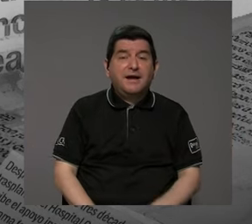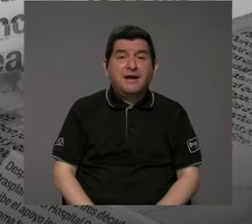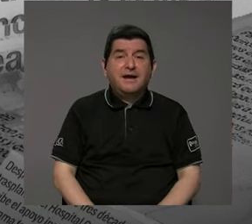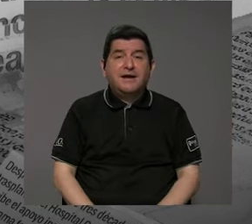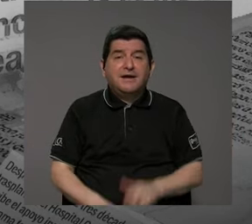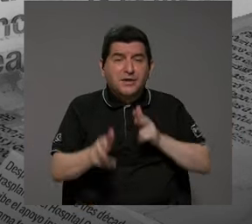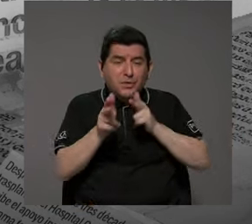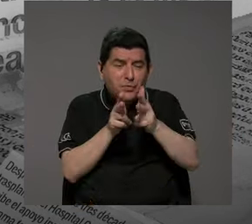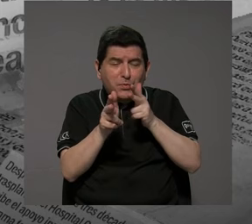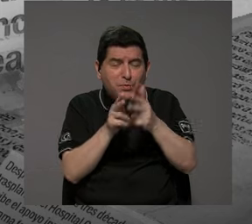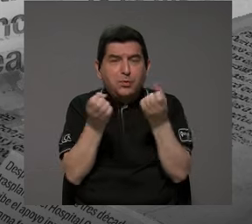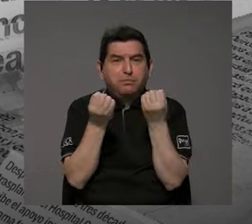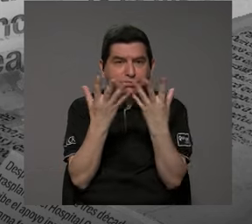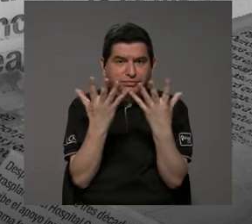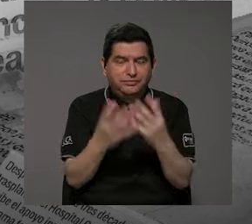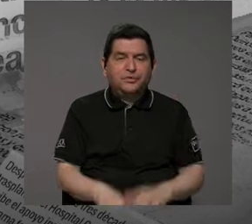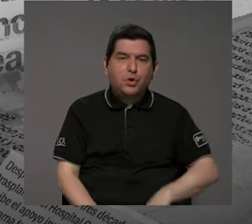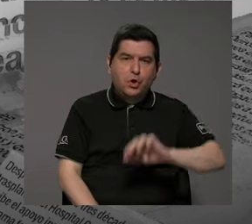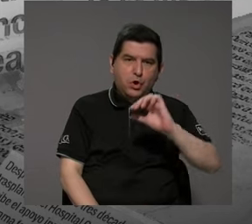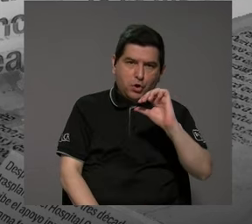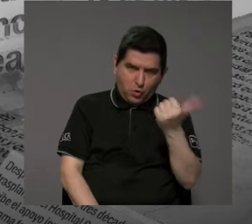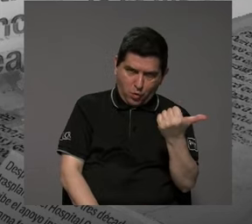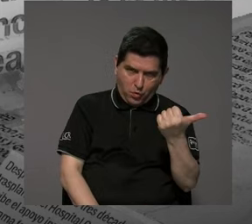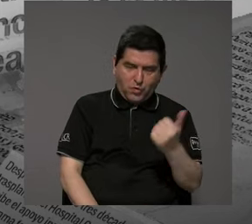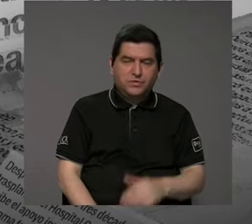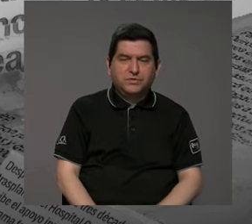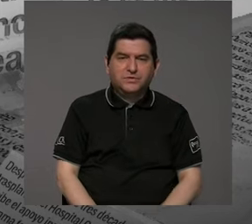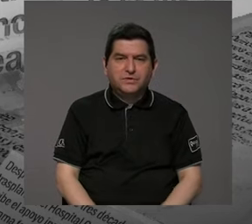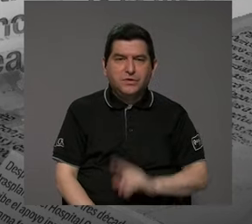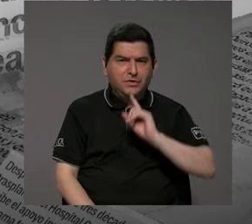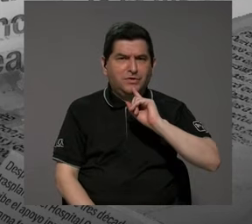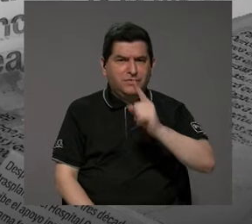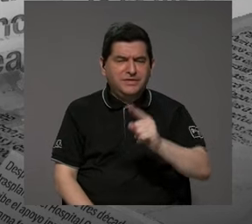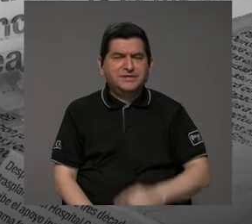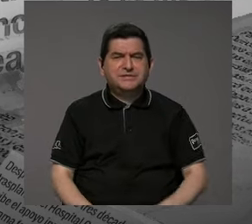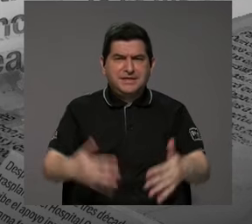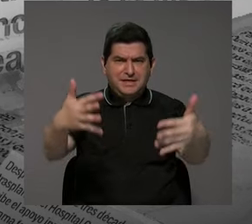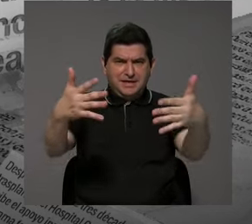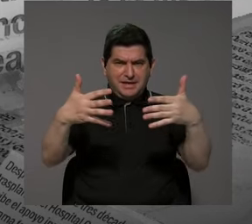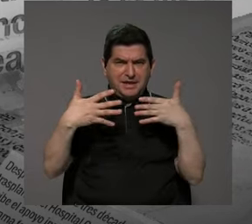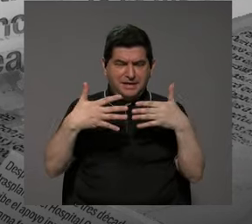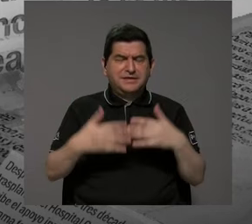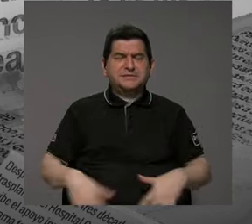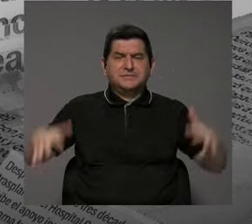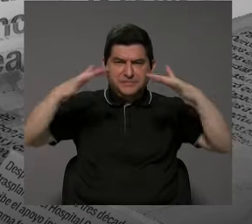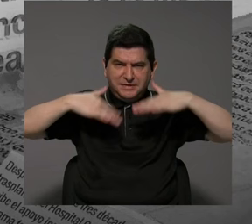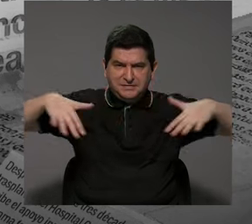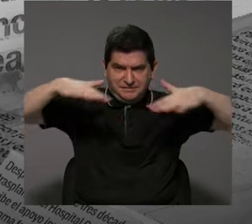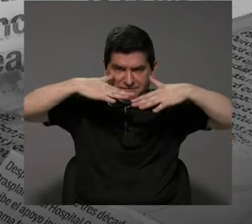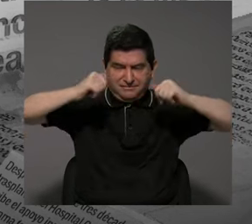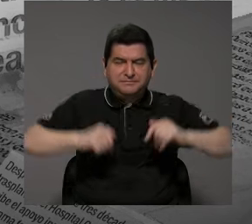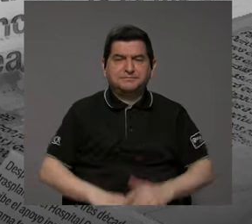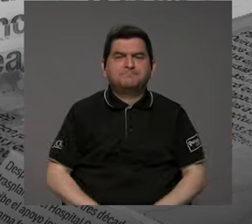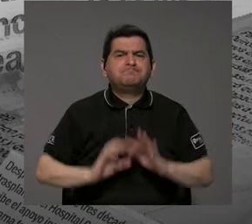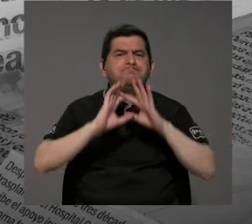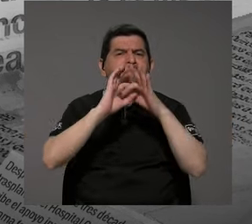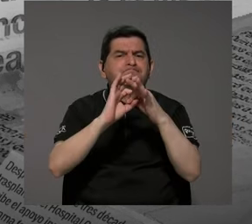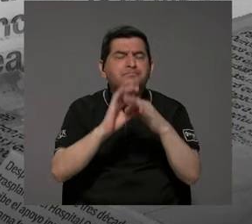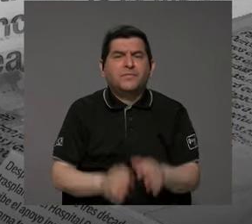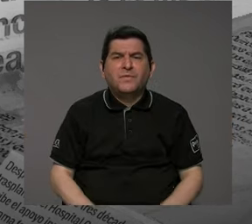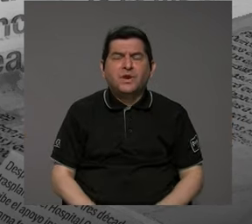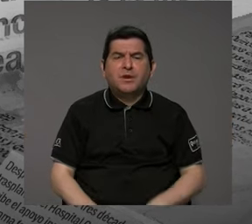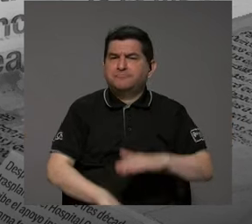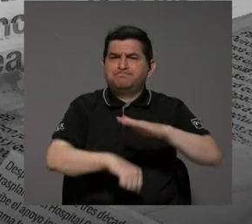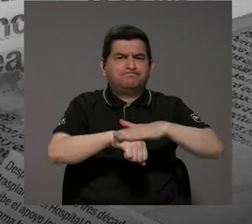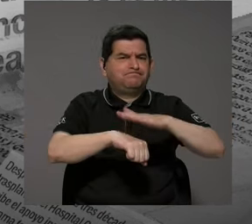ocurren ahí y también lo otro que se que se señalaba en el expediente este ambiental tenía que ver con que no había